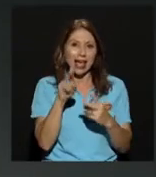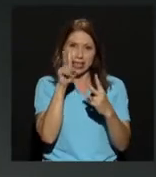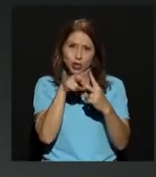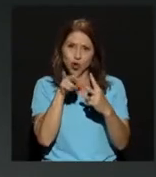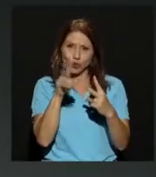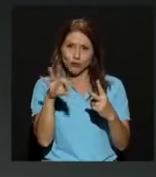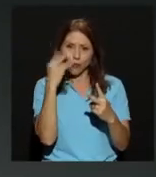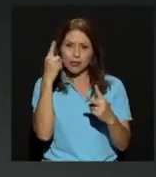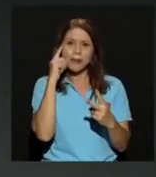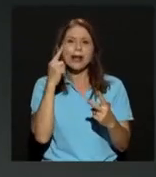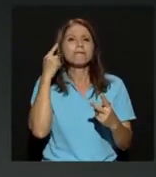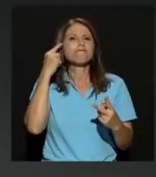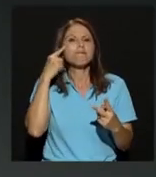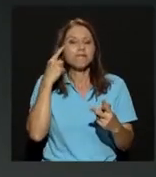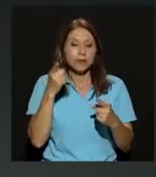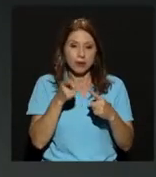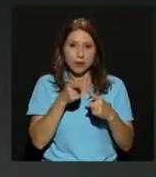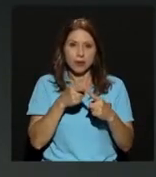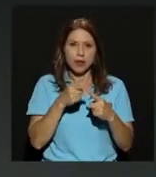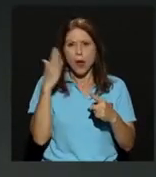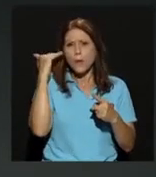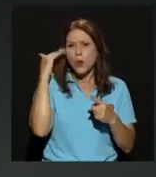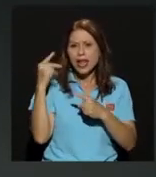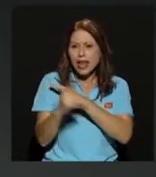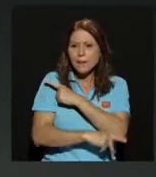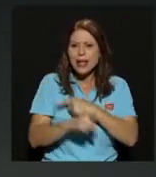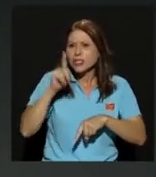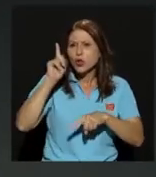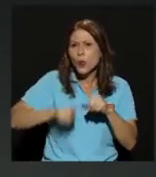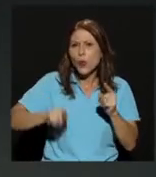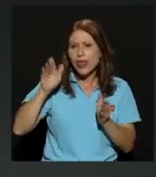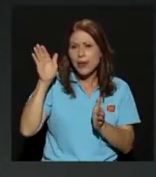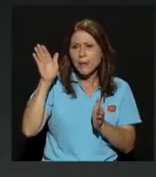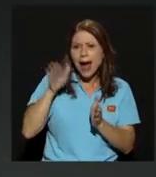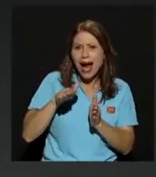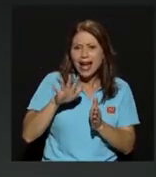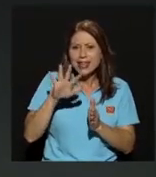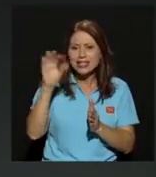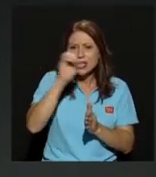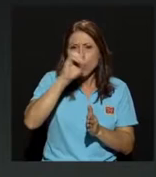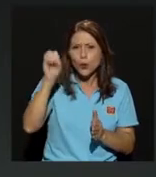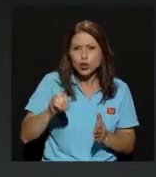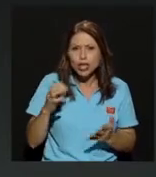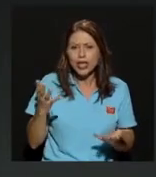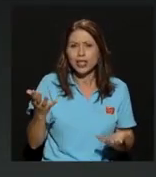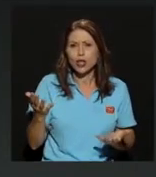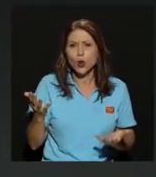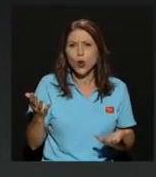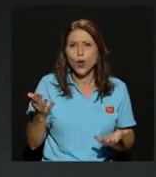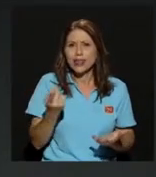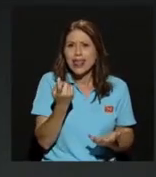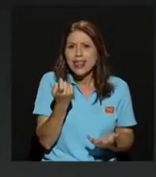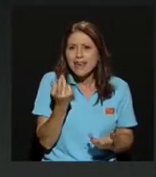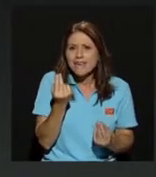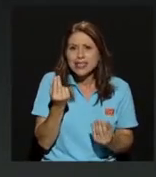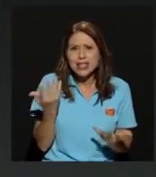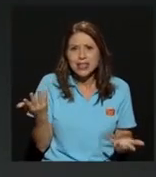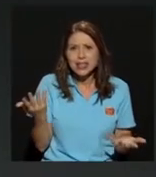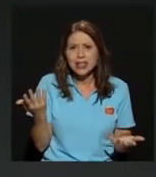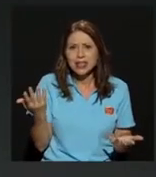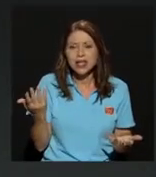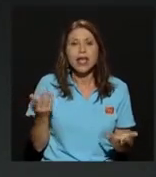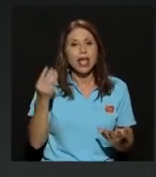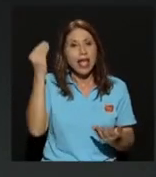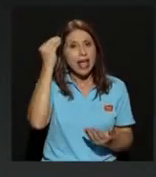plantearlo una es porque no puede el país bajar del 5% de déficit el